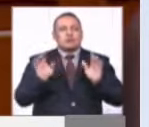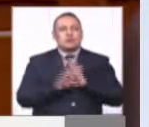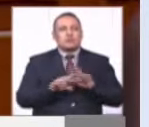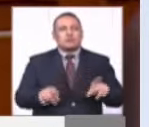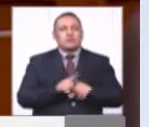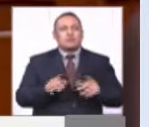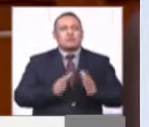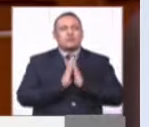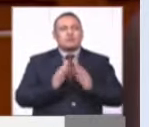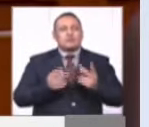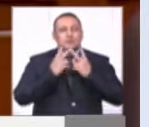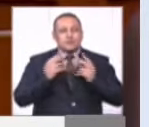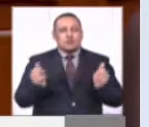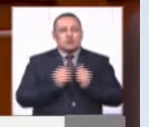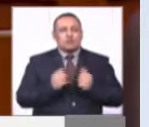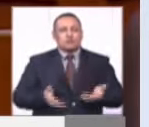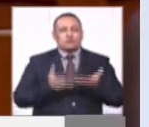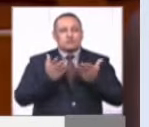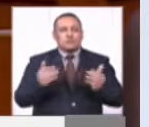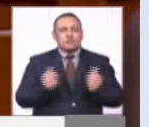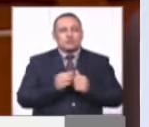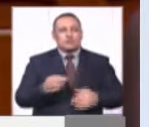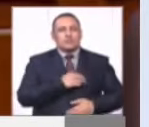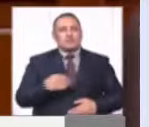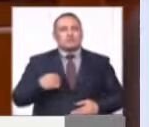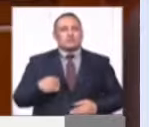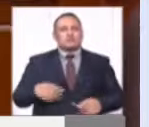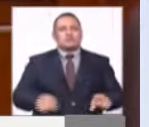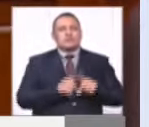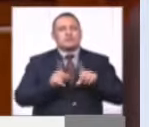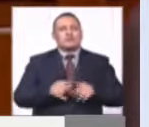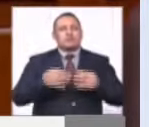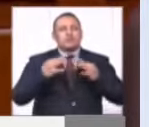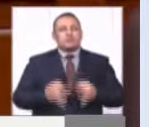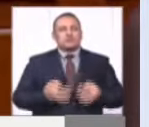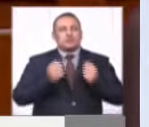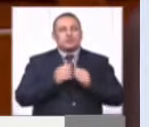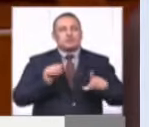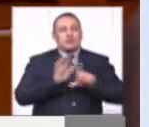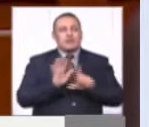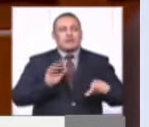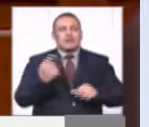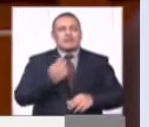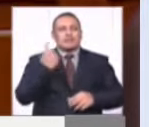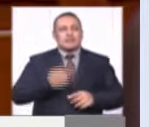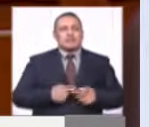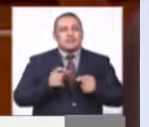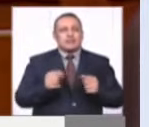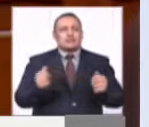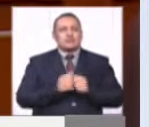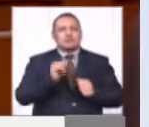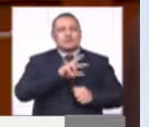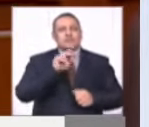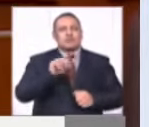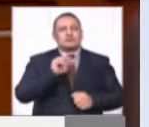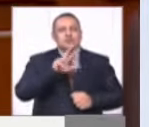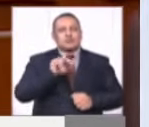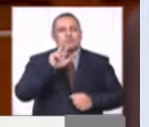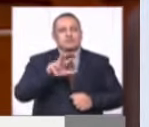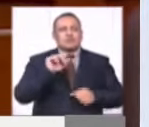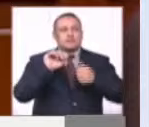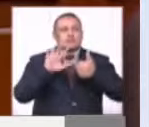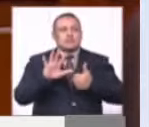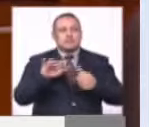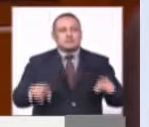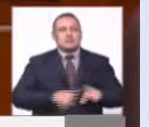para que, por favor, a través de usted y el señor ministro, se dé cumplimiento a la Ley Nacional del Cáncer, la